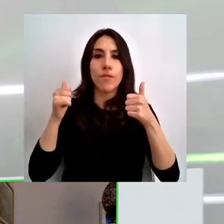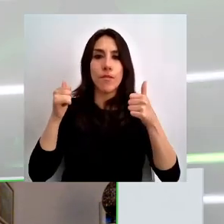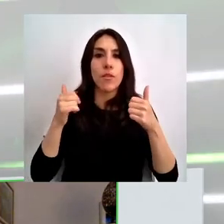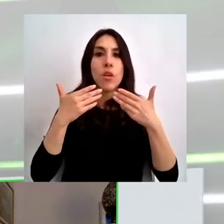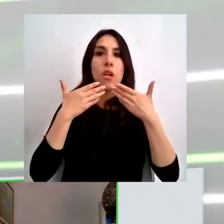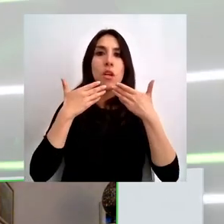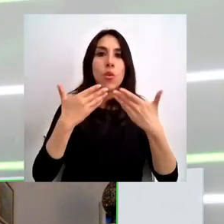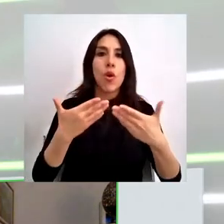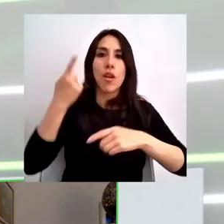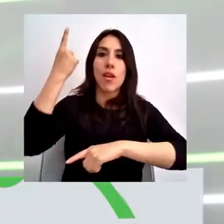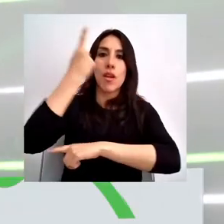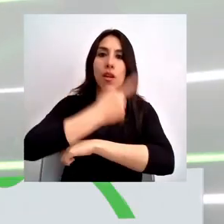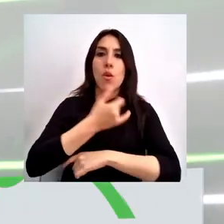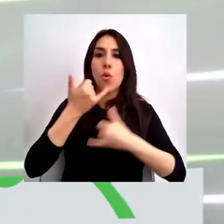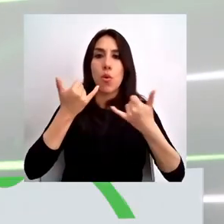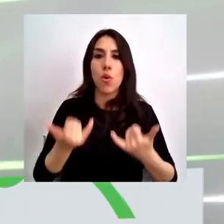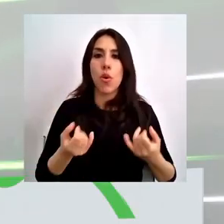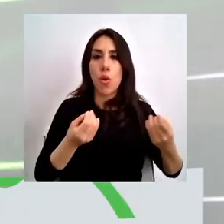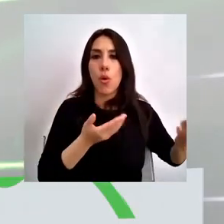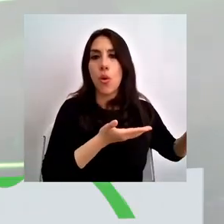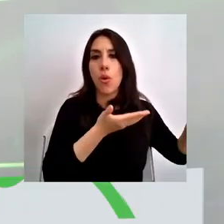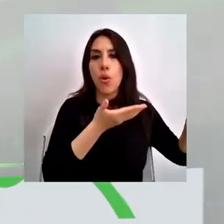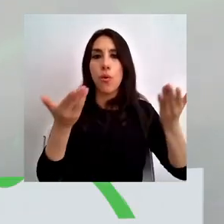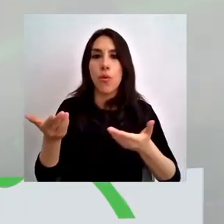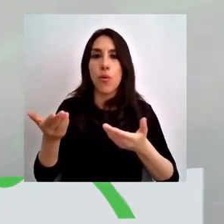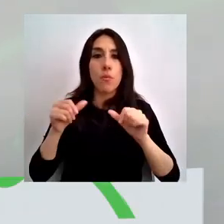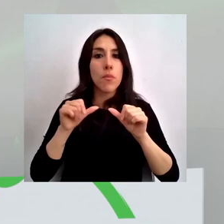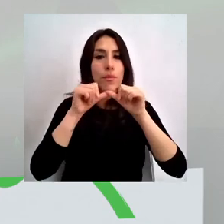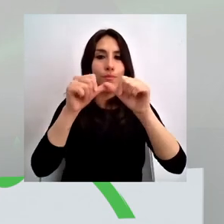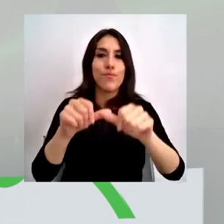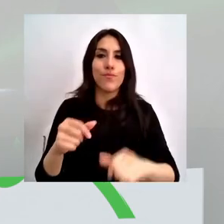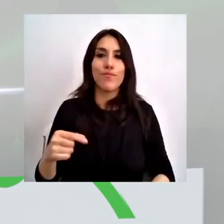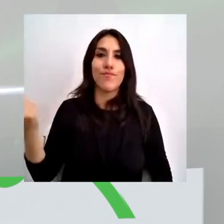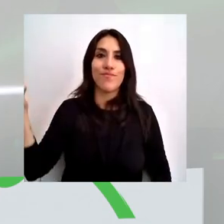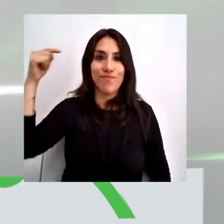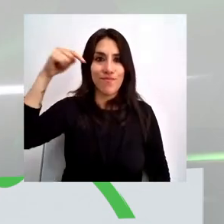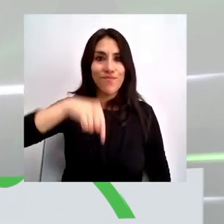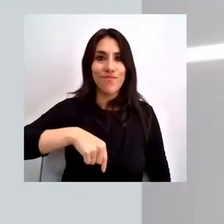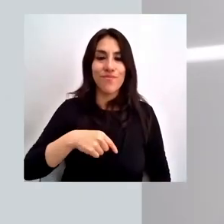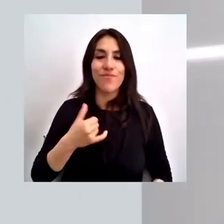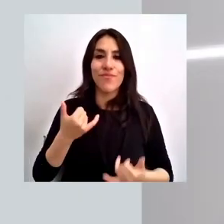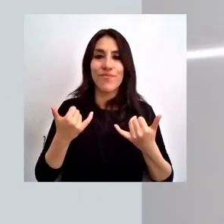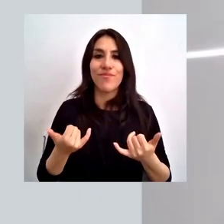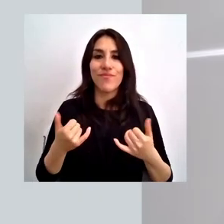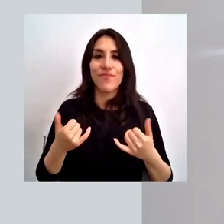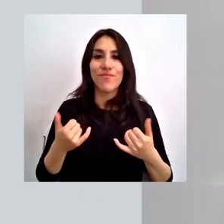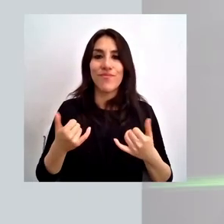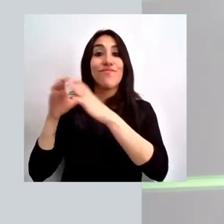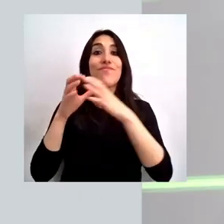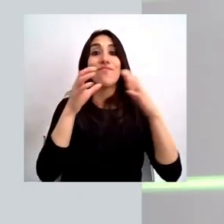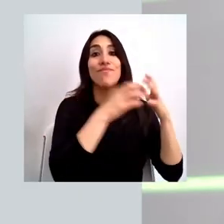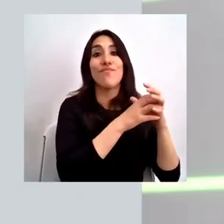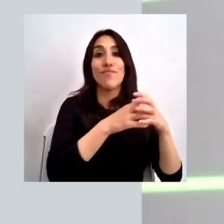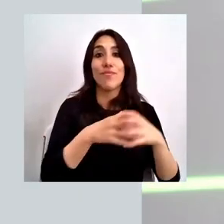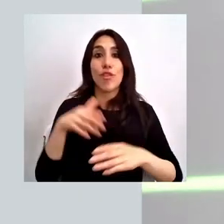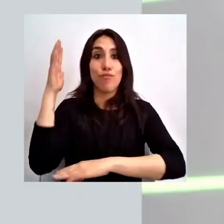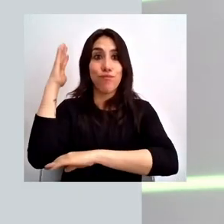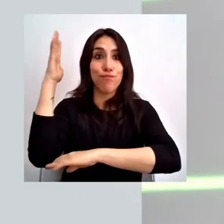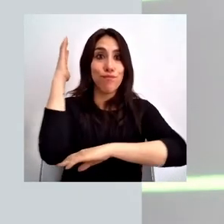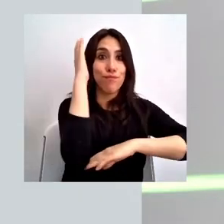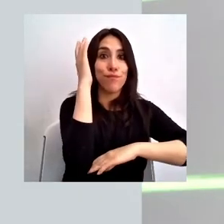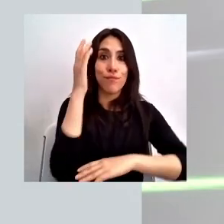continuar asistiendo a las sesiones programadas para hoy en ambos canales las cuales pueden agendar